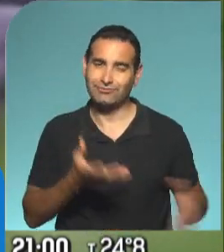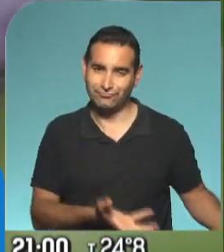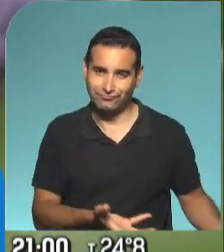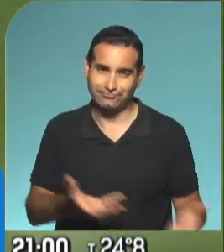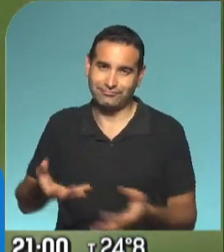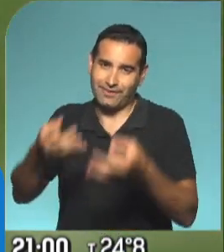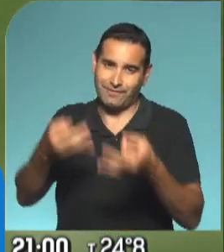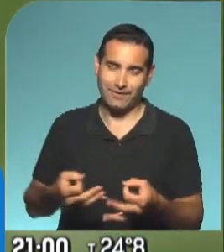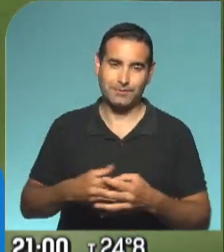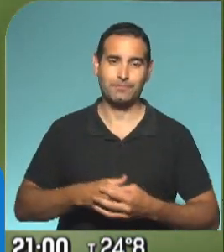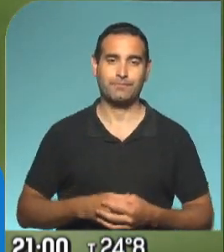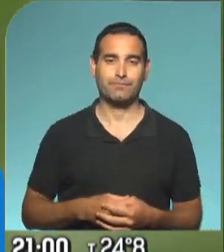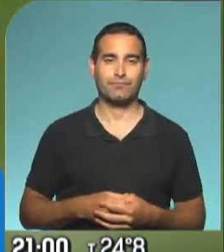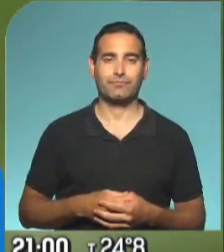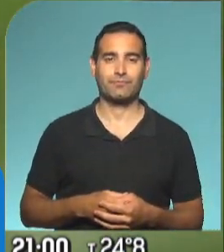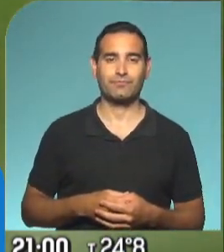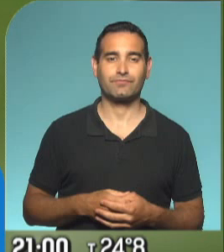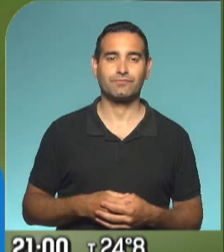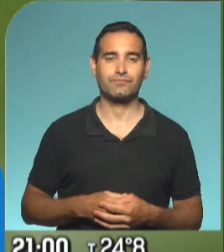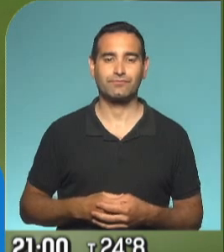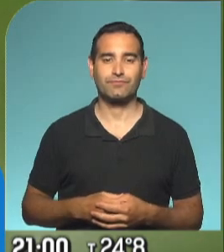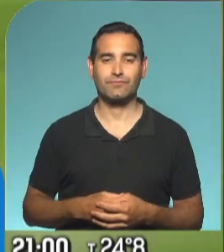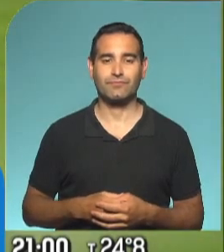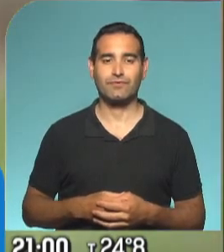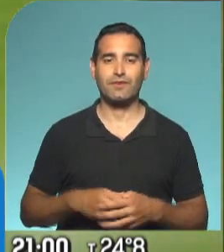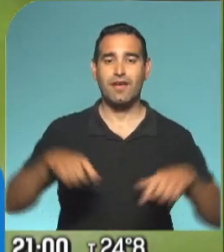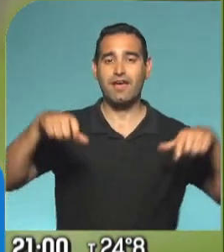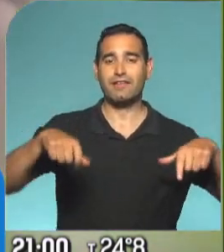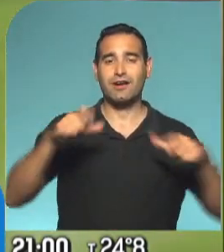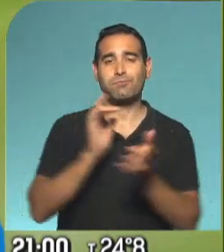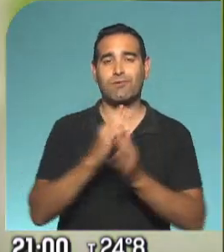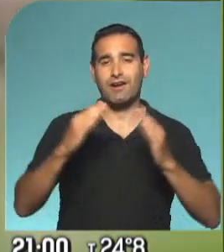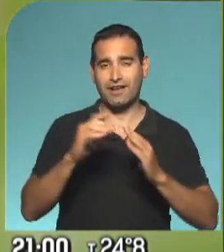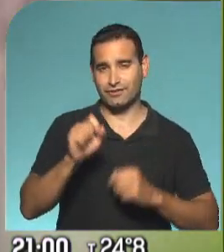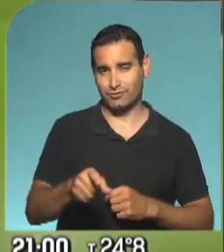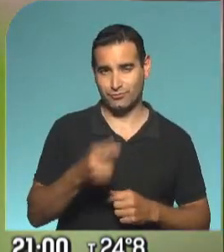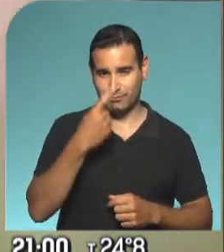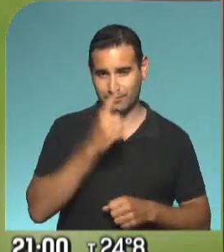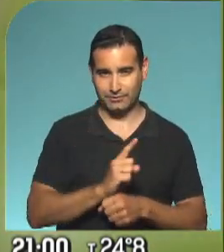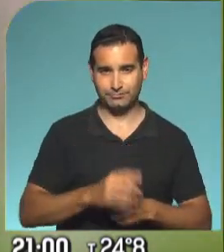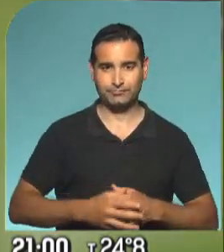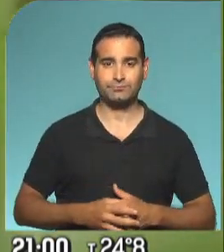hizo de las suyas. Claro, estaba en su casa, que era el estadio allí en Potosí.